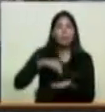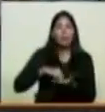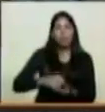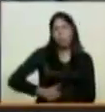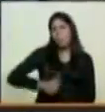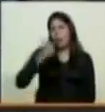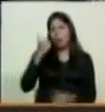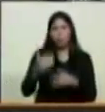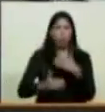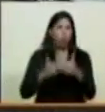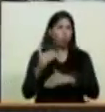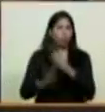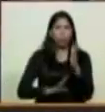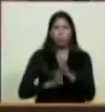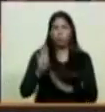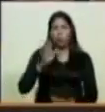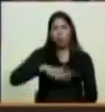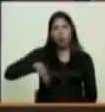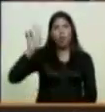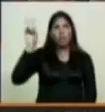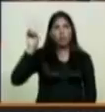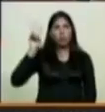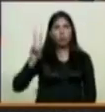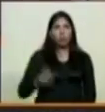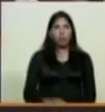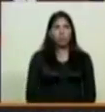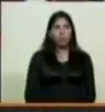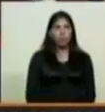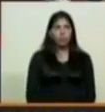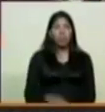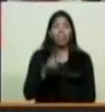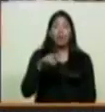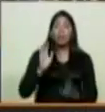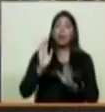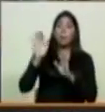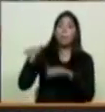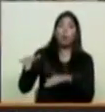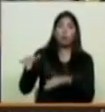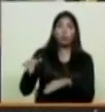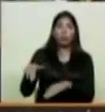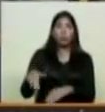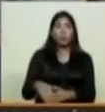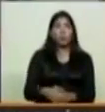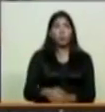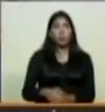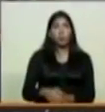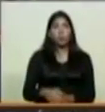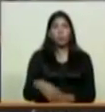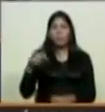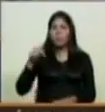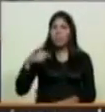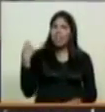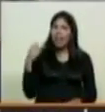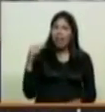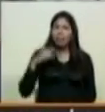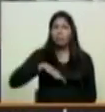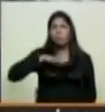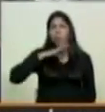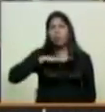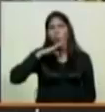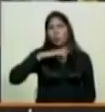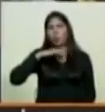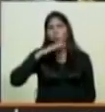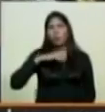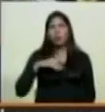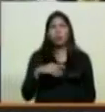Por su parte, la clase obrera expresó su respaldo a la candidatura revolucionaria. El estado de Miranda tiene grandes potenciales que están